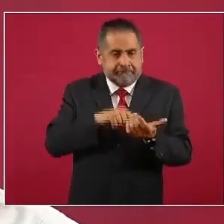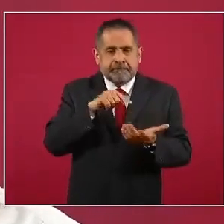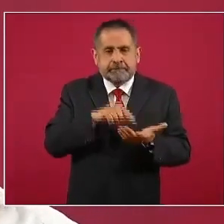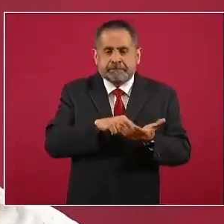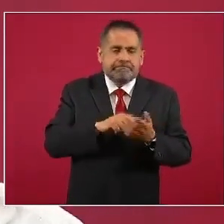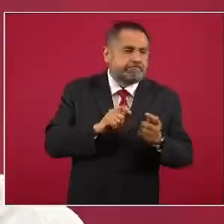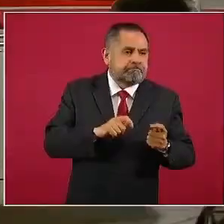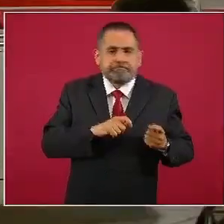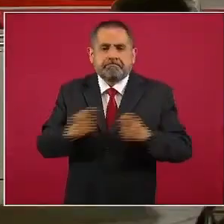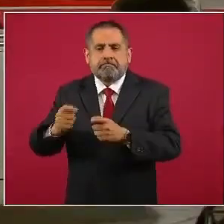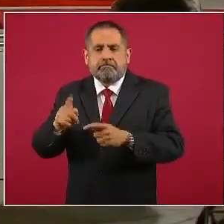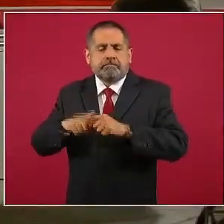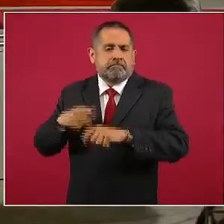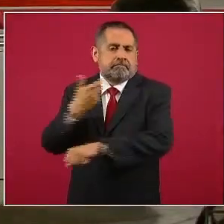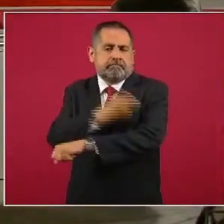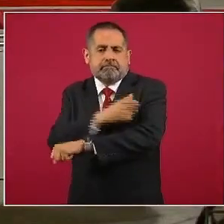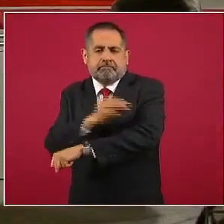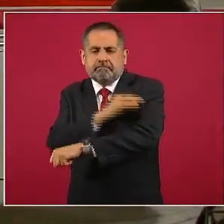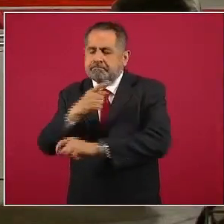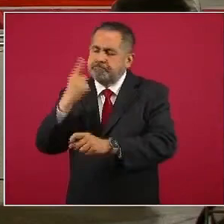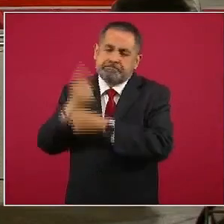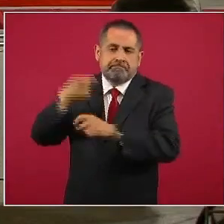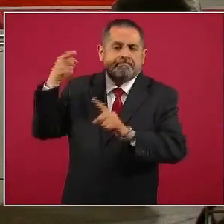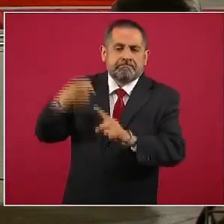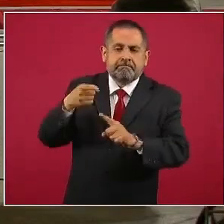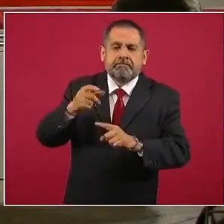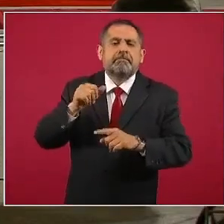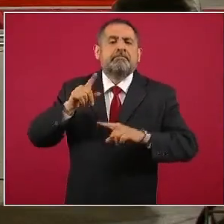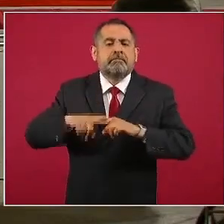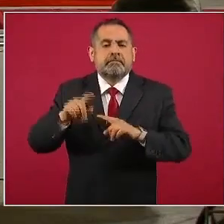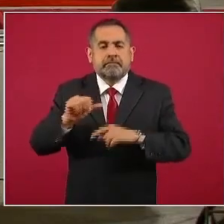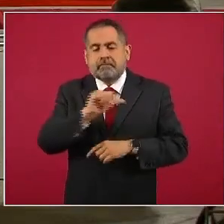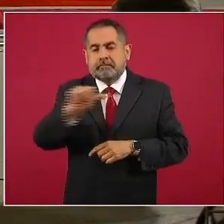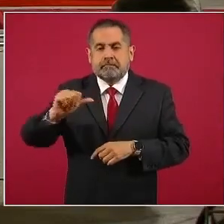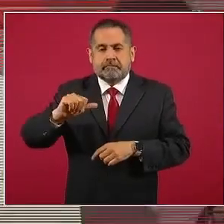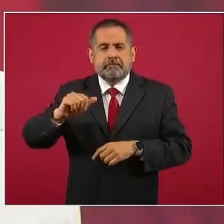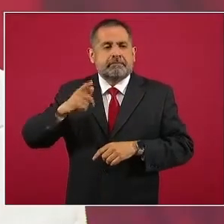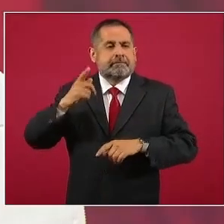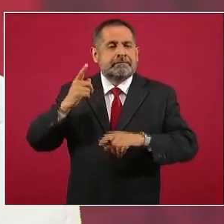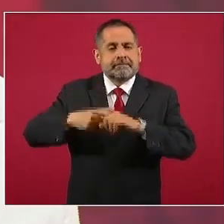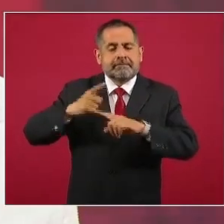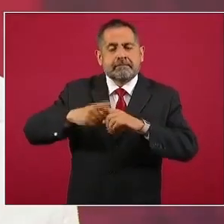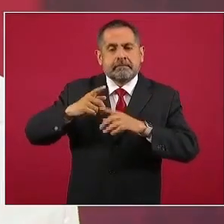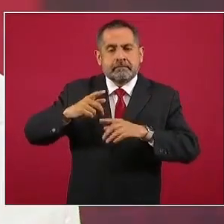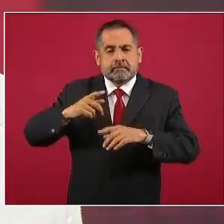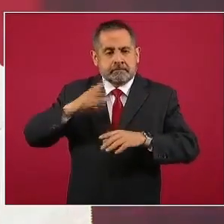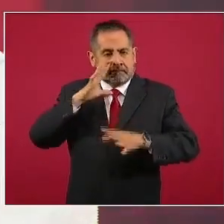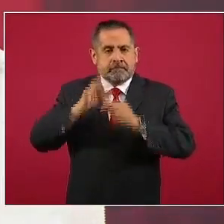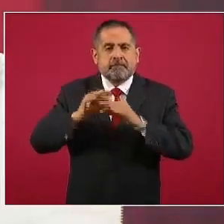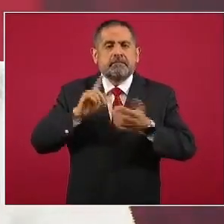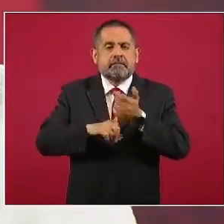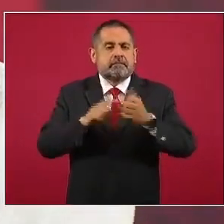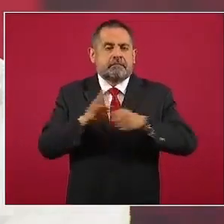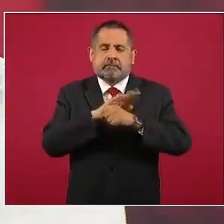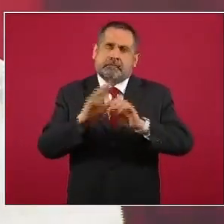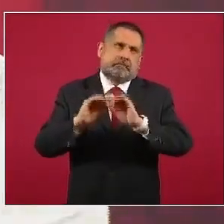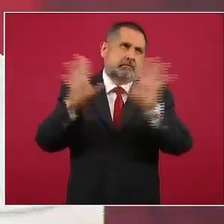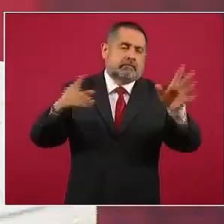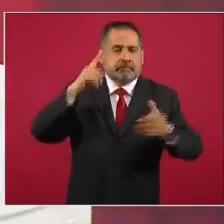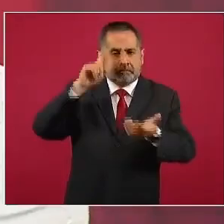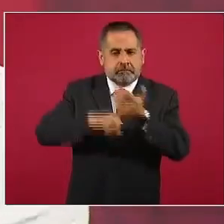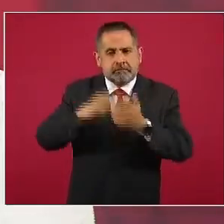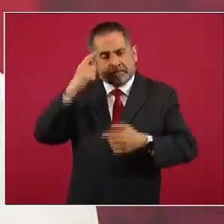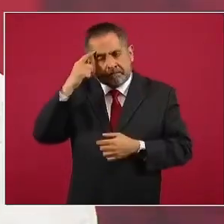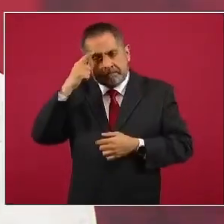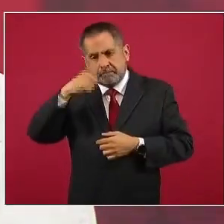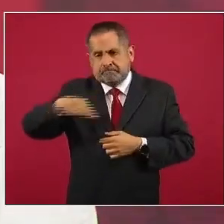la prioridad que es, por ahora, las personas primeras respondedoras del operativo COVID, por razones obvias, son